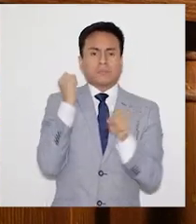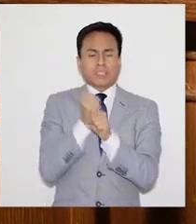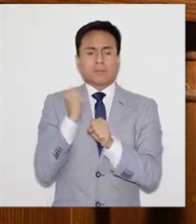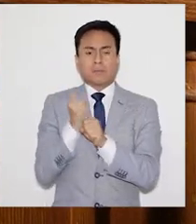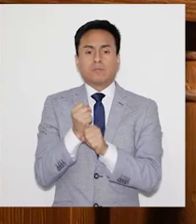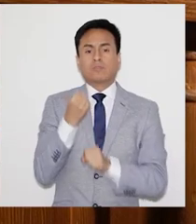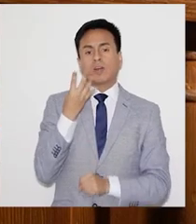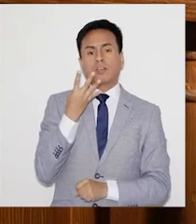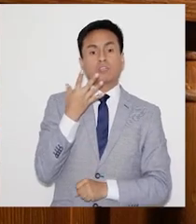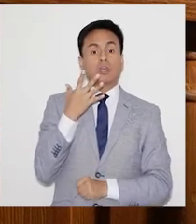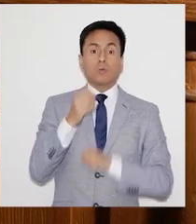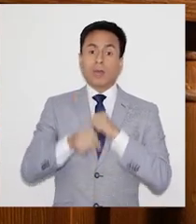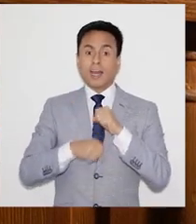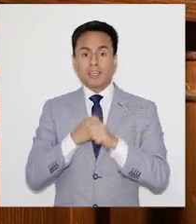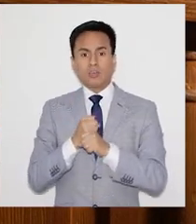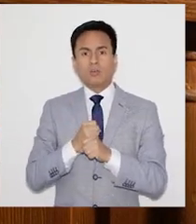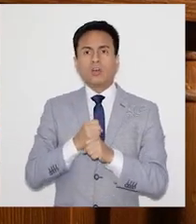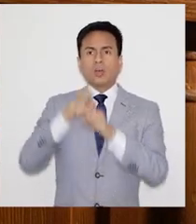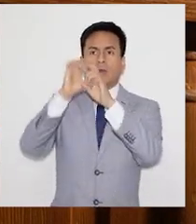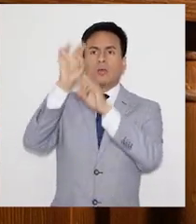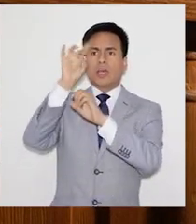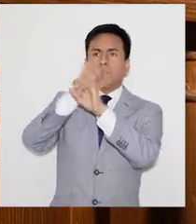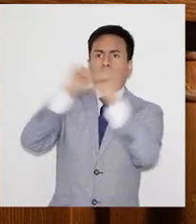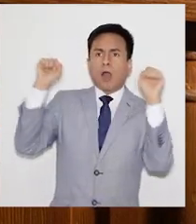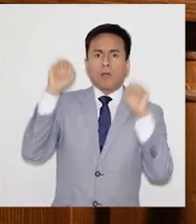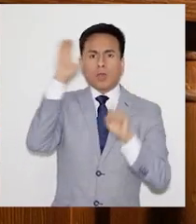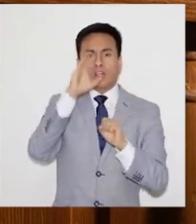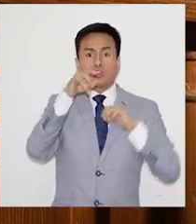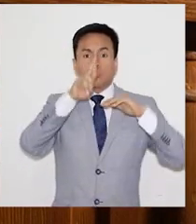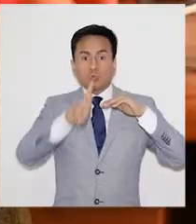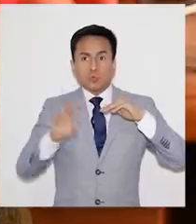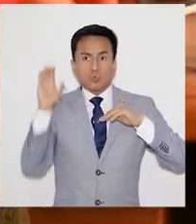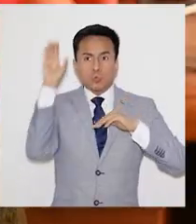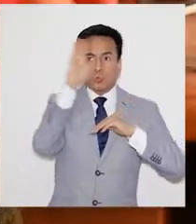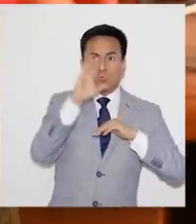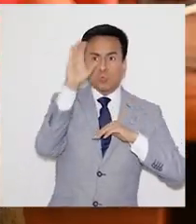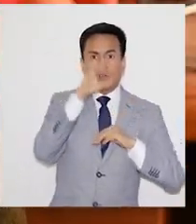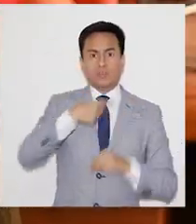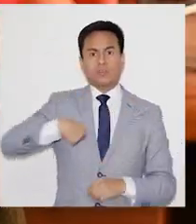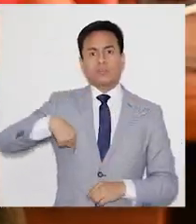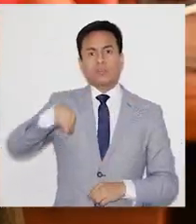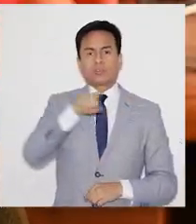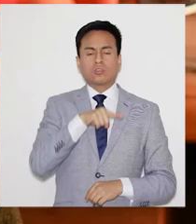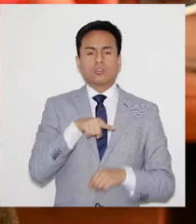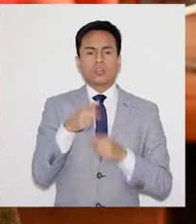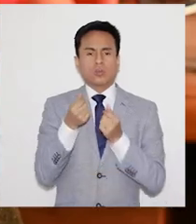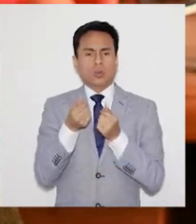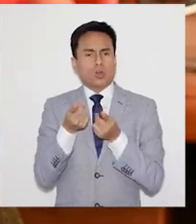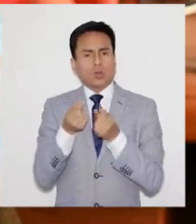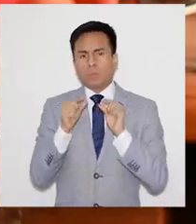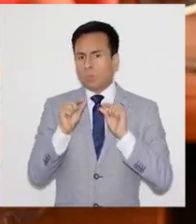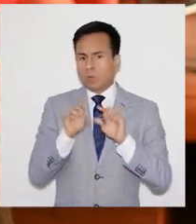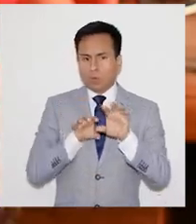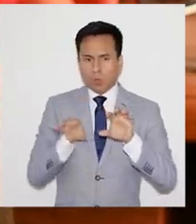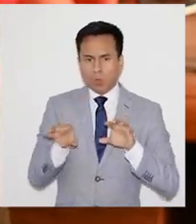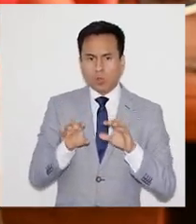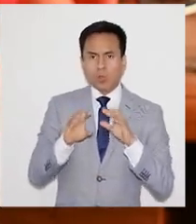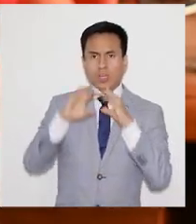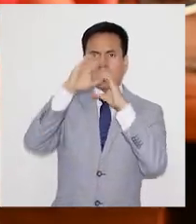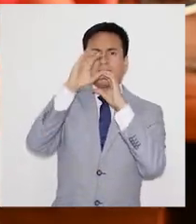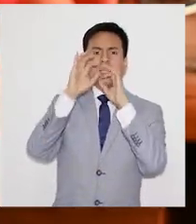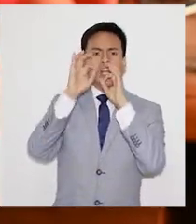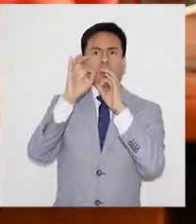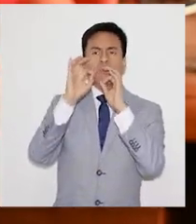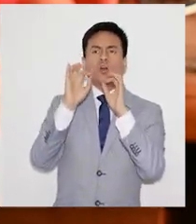trabajamos durante 4 o 5 años buscando supernovas en el hemisferio sur, y nosotros con muy pocos recursos, con un telescopio que era